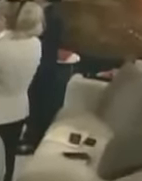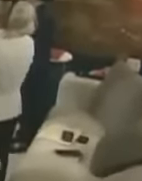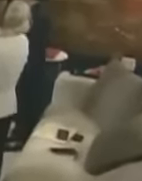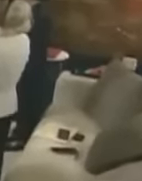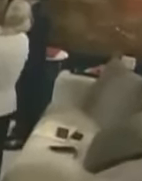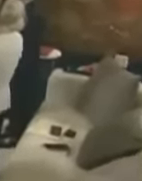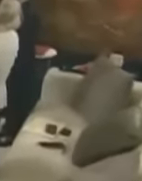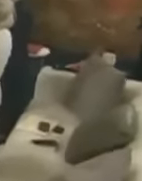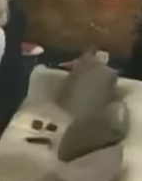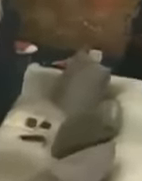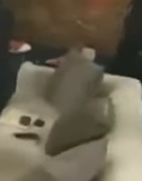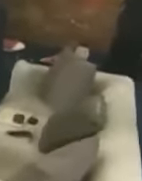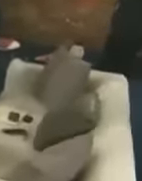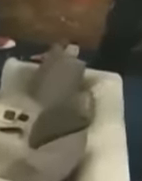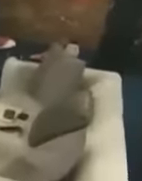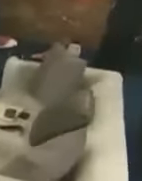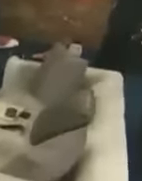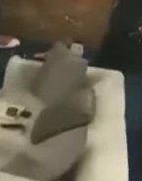Moros.